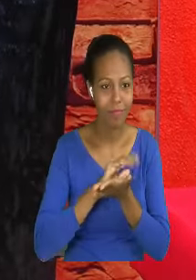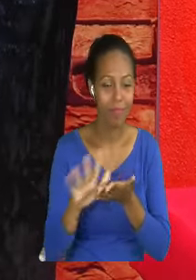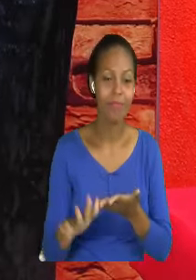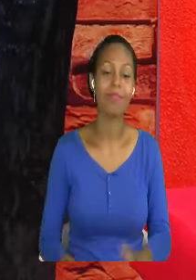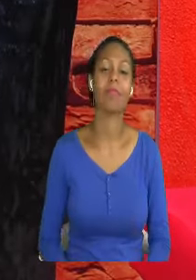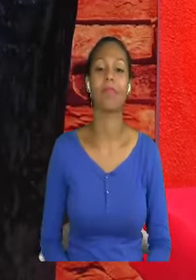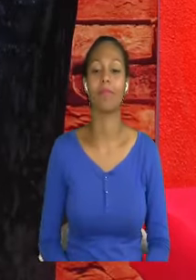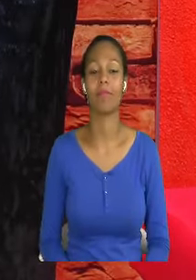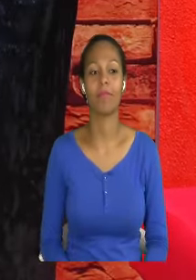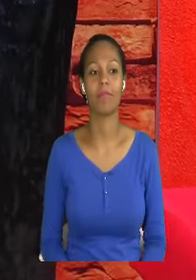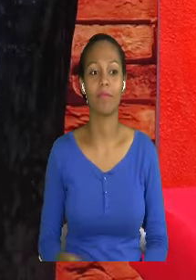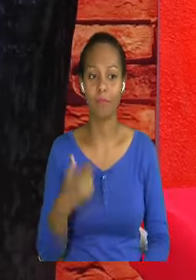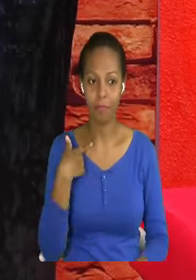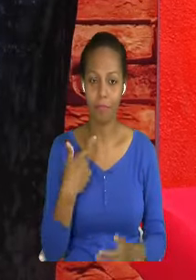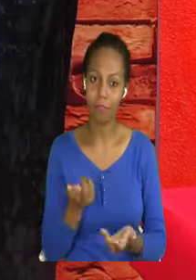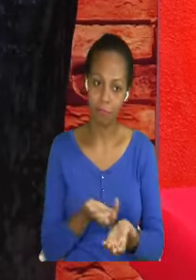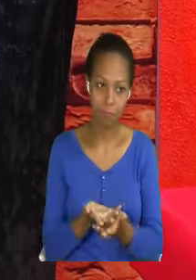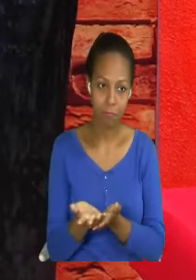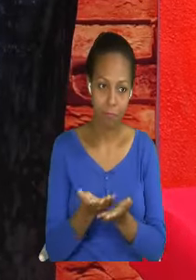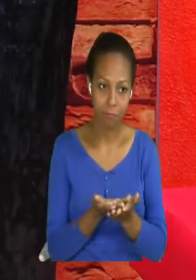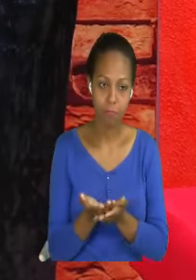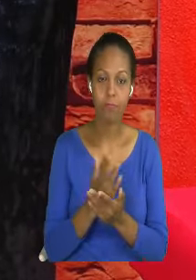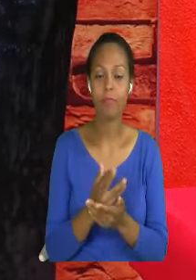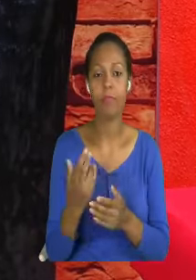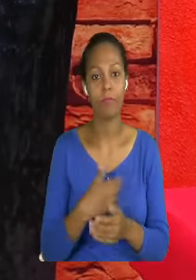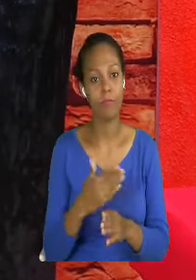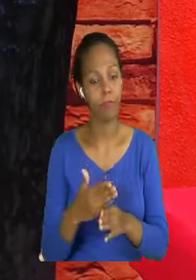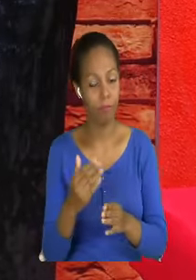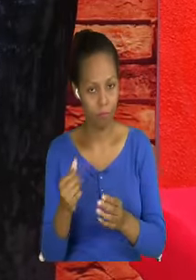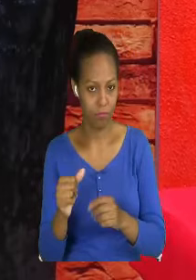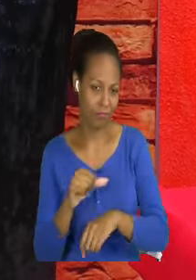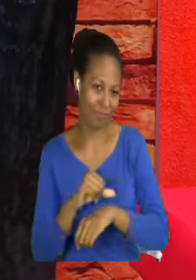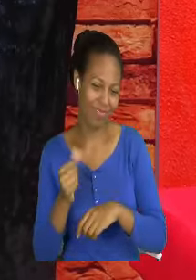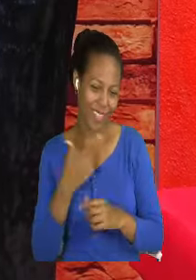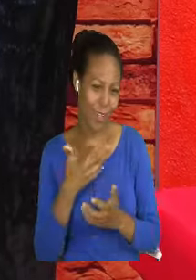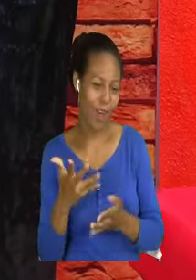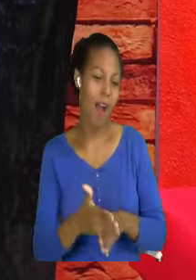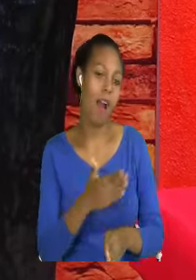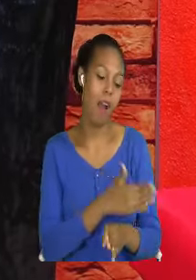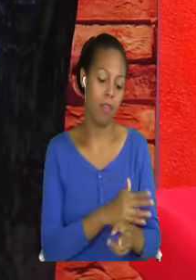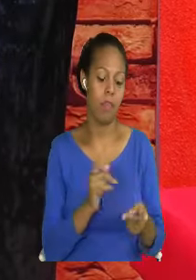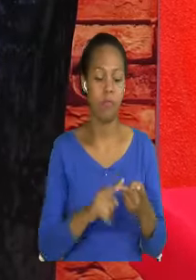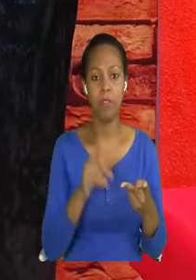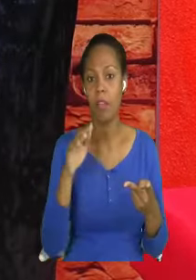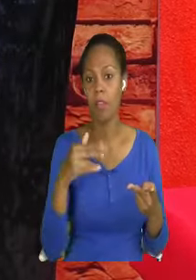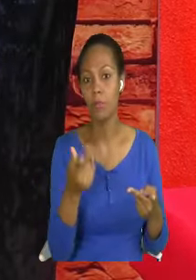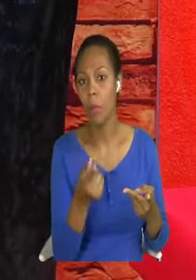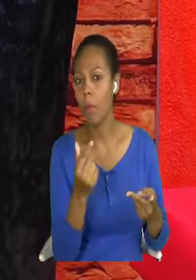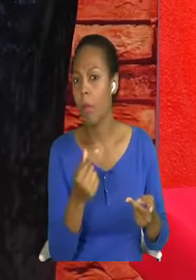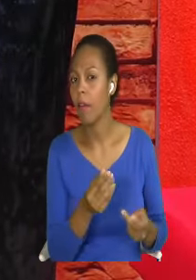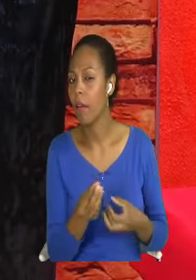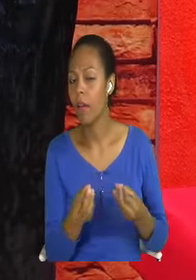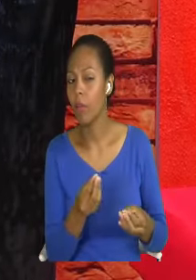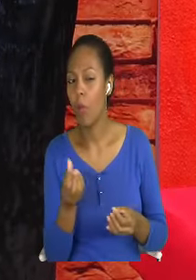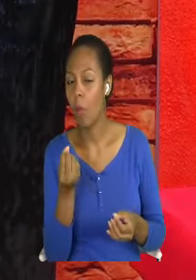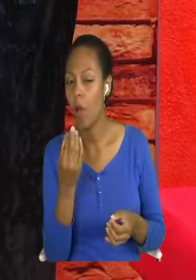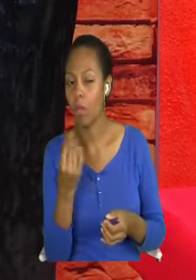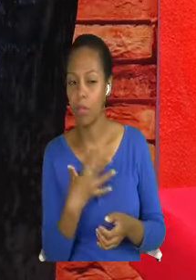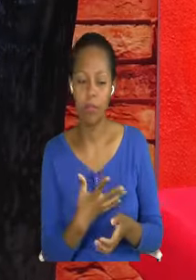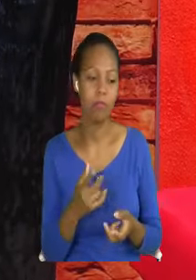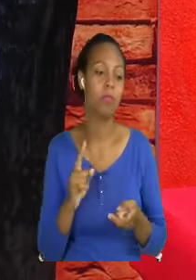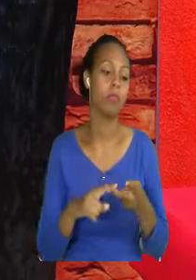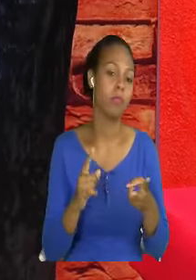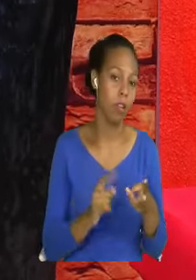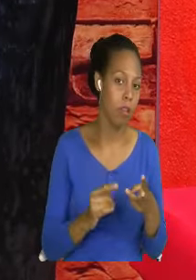Les voy a dar los consejos para antes del procedimiento y asimismo el costo del procedimiento. Nos puede llamar también